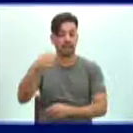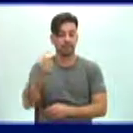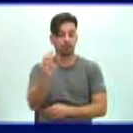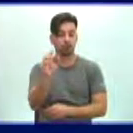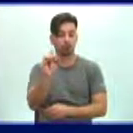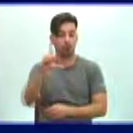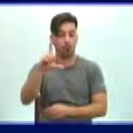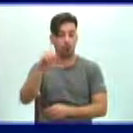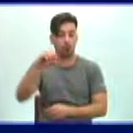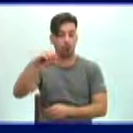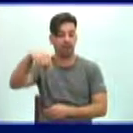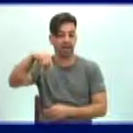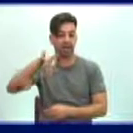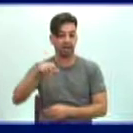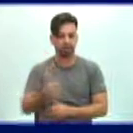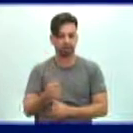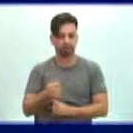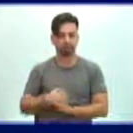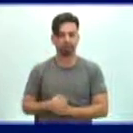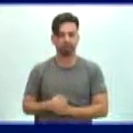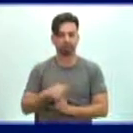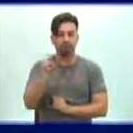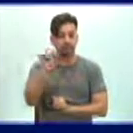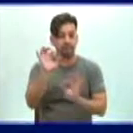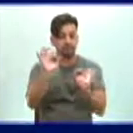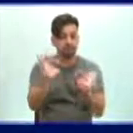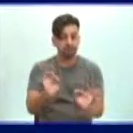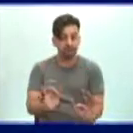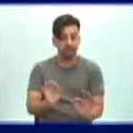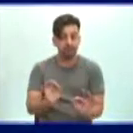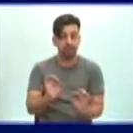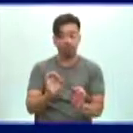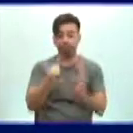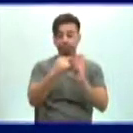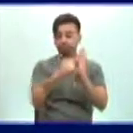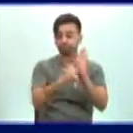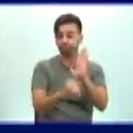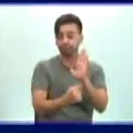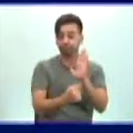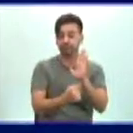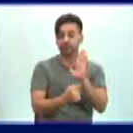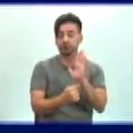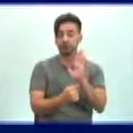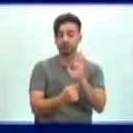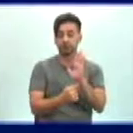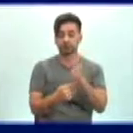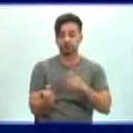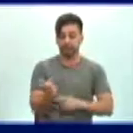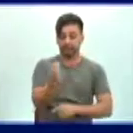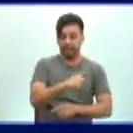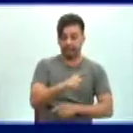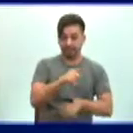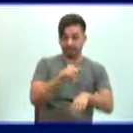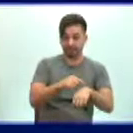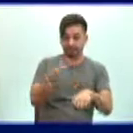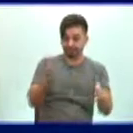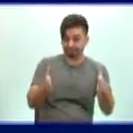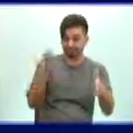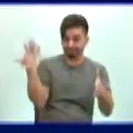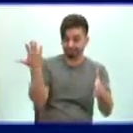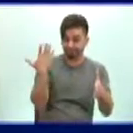del tiempo atmosférico, que ya hemos visto anteriormente en el concepto, son los que se entienden y se estudian en el